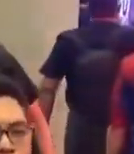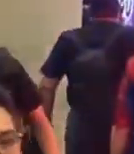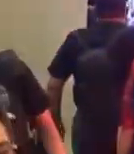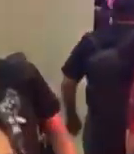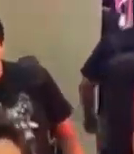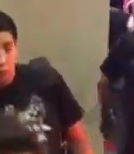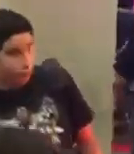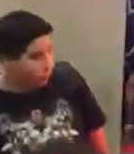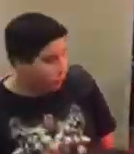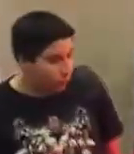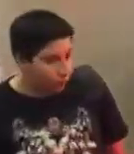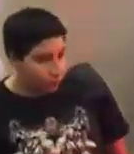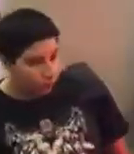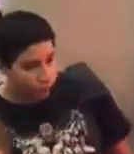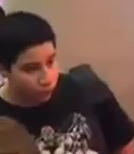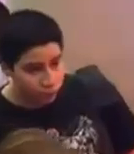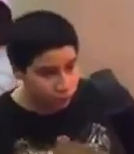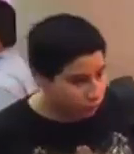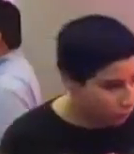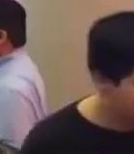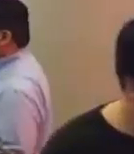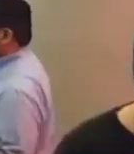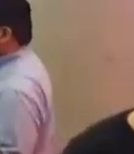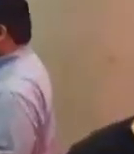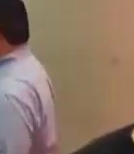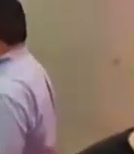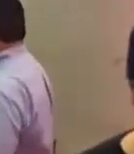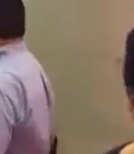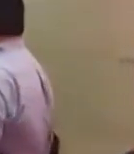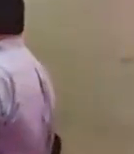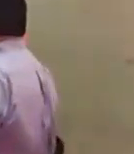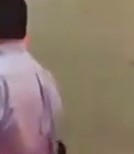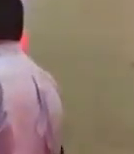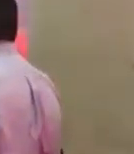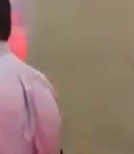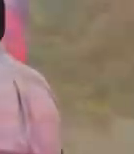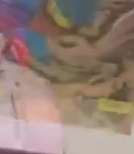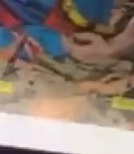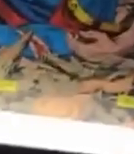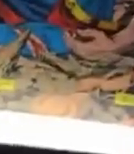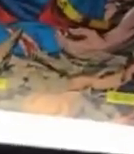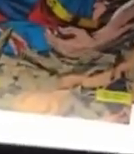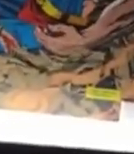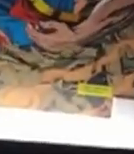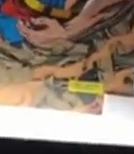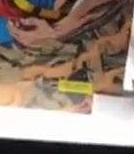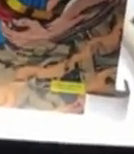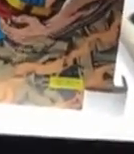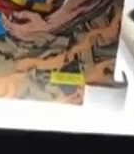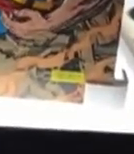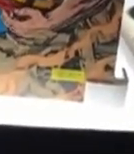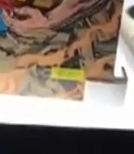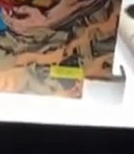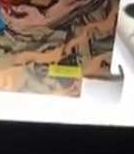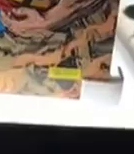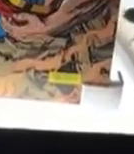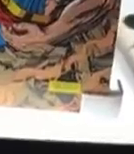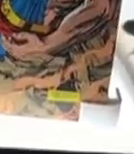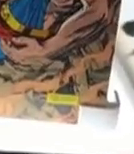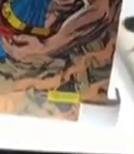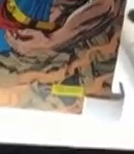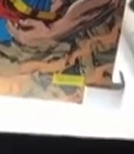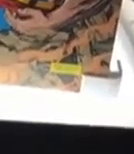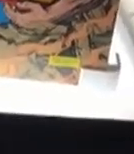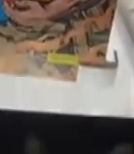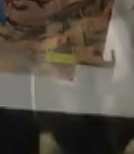una revista conmemorativa creada por artistas del cómic, la cual fue intercambiada por un donativo de 50 pesos. Todo lo recaudado